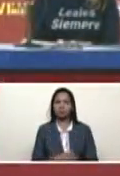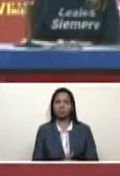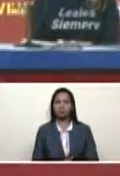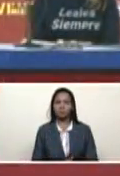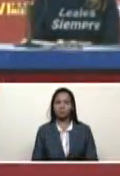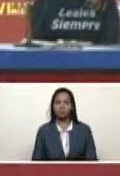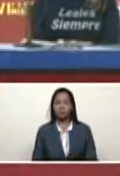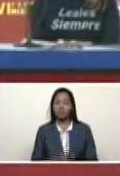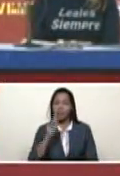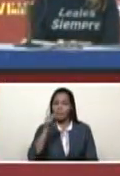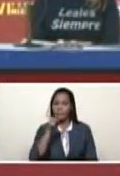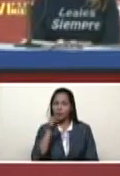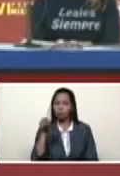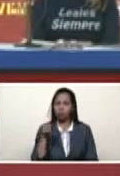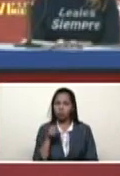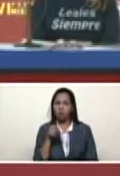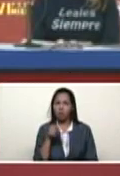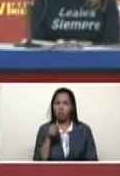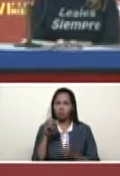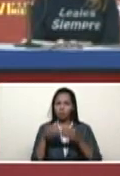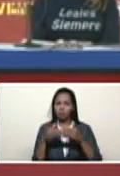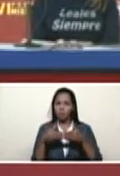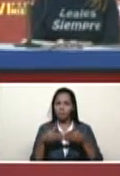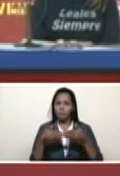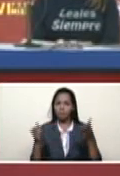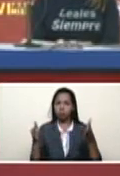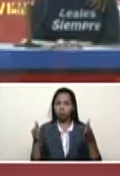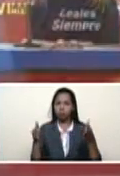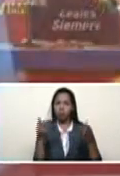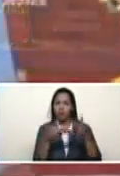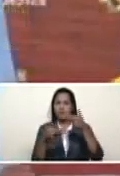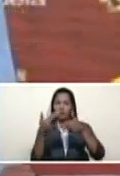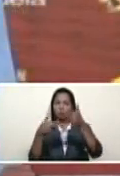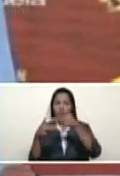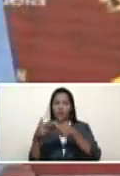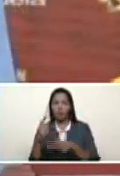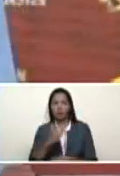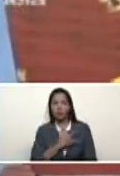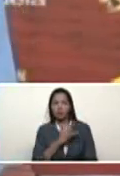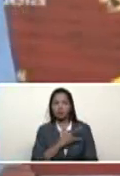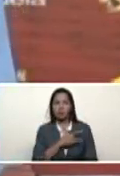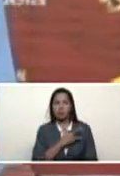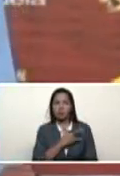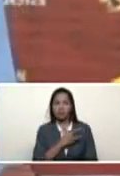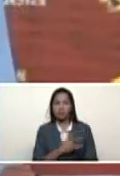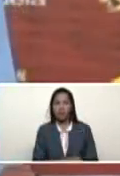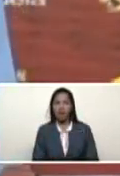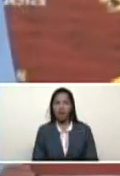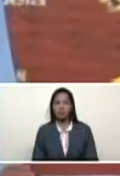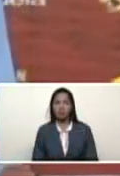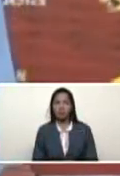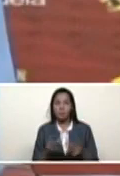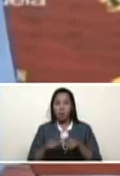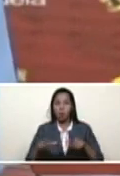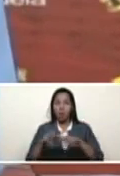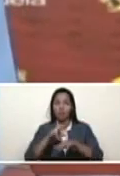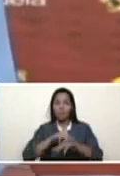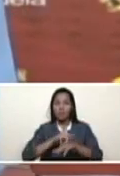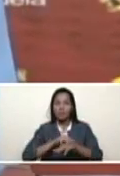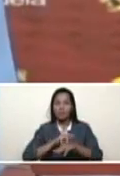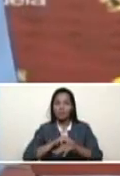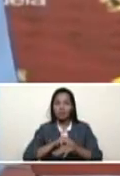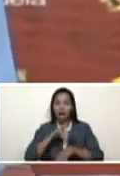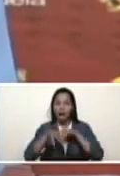también para que procedamos a inaugurar la infraestructura universitaria para el área de medicina